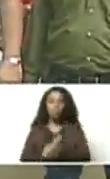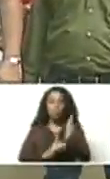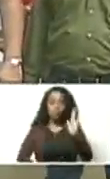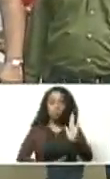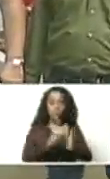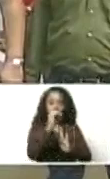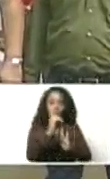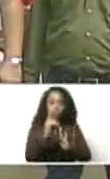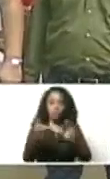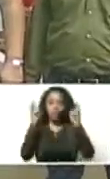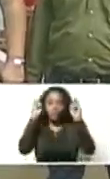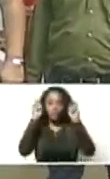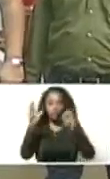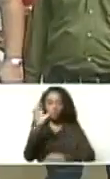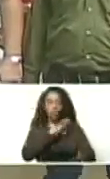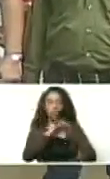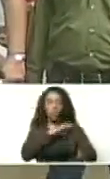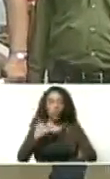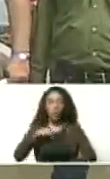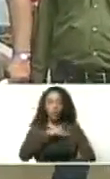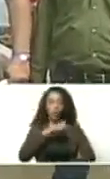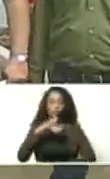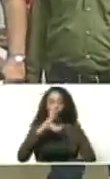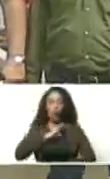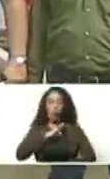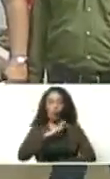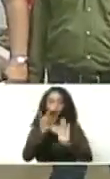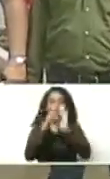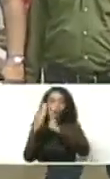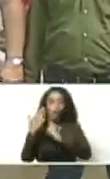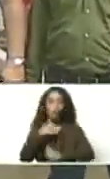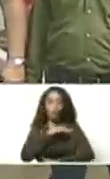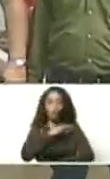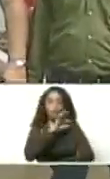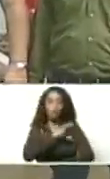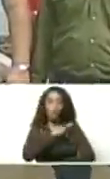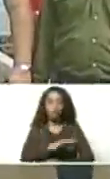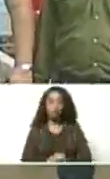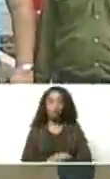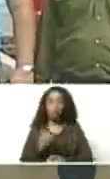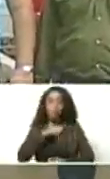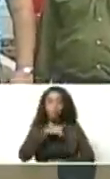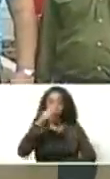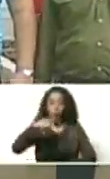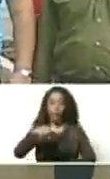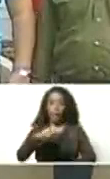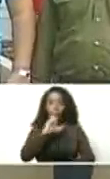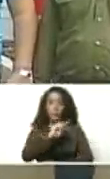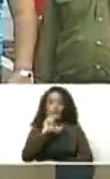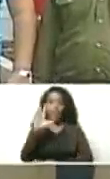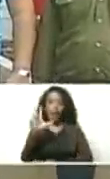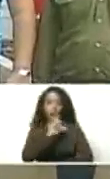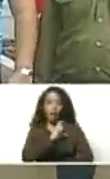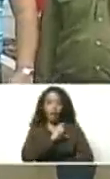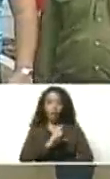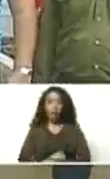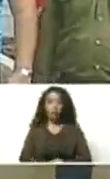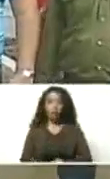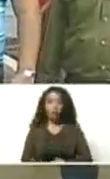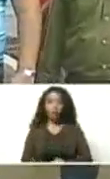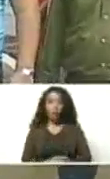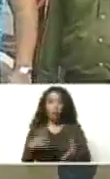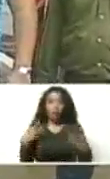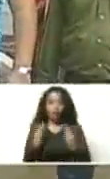en el plano del socialismo nuestro comunal. Es nuestro socialismo. Hoy estamos aquí en el 23 de enero